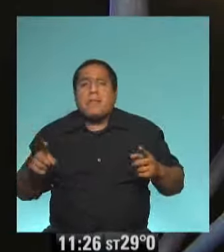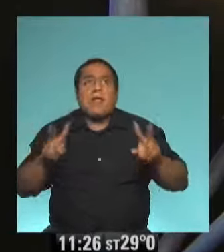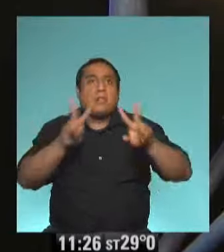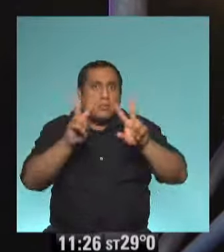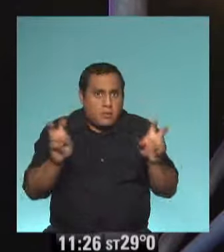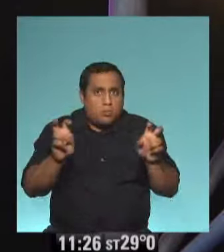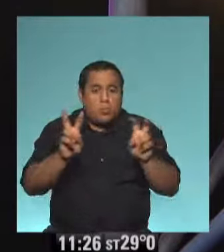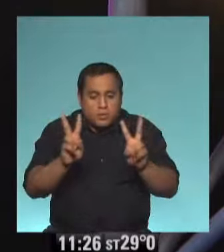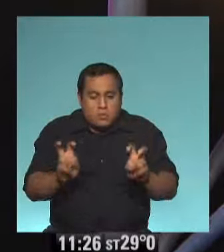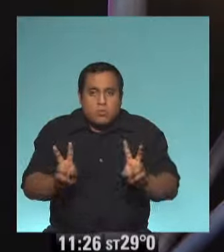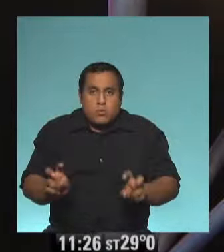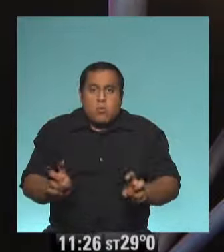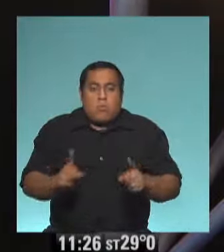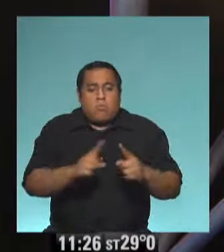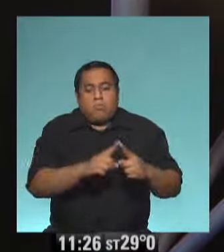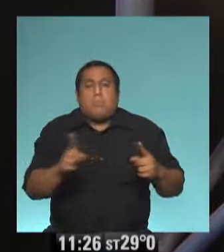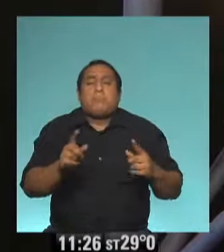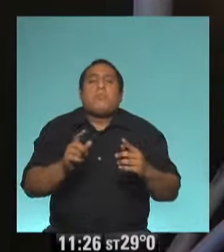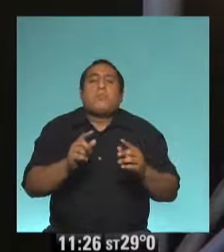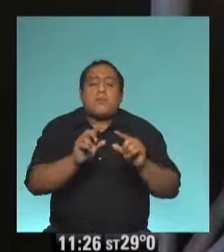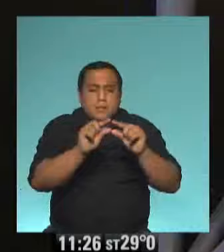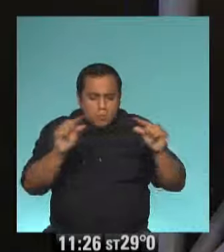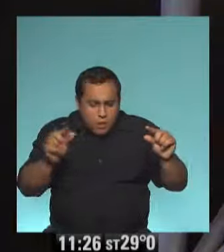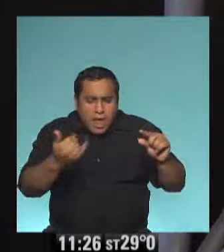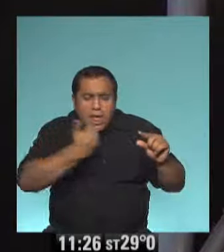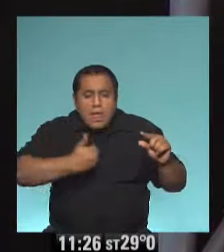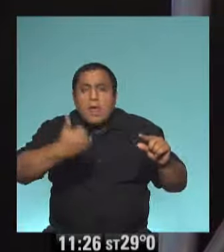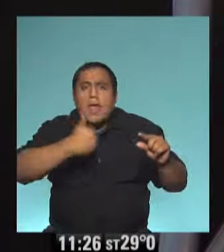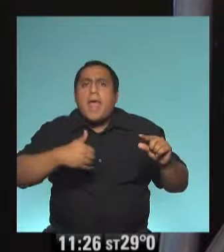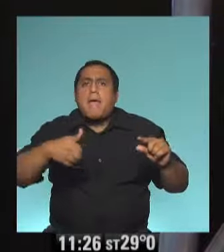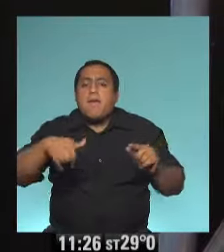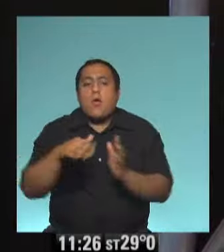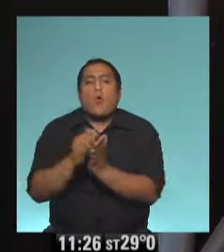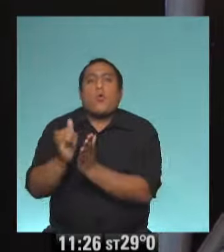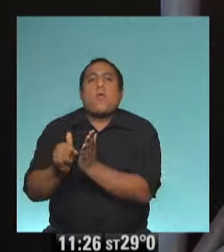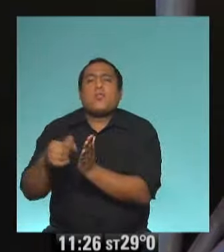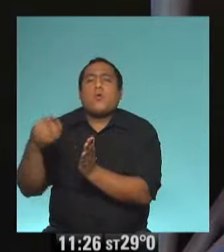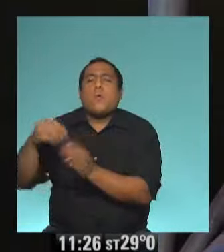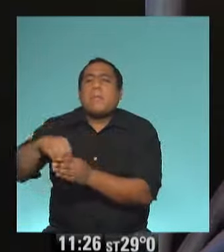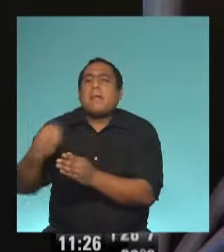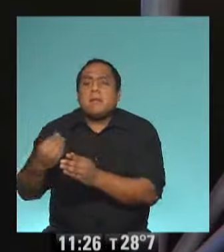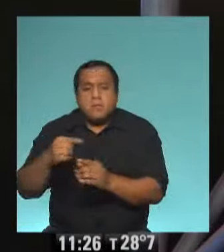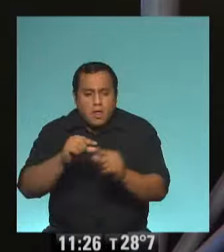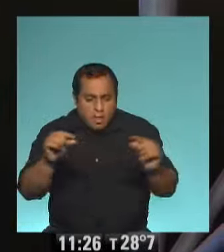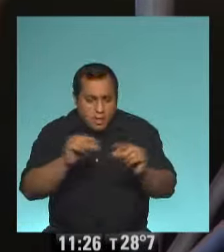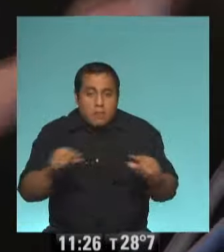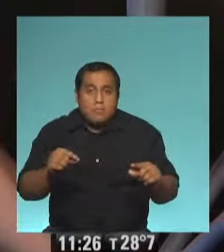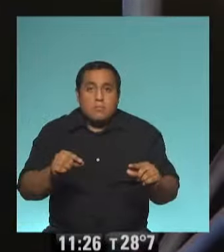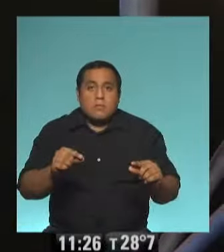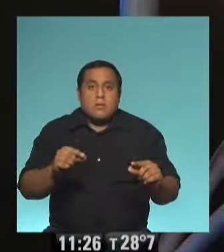era del capítulo, era que nos contaba un poco, nos anticipaba qué es lo que iba a pasar. Por eso nosotros los leíamos después, ¿se acuerdan?